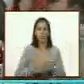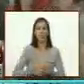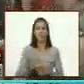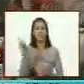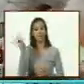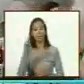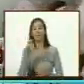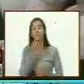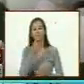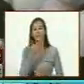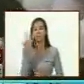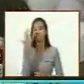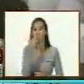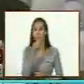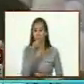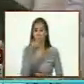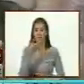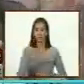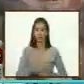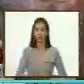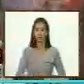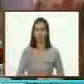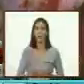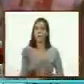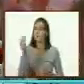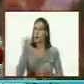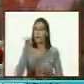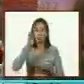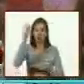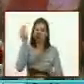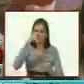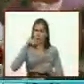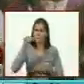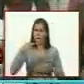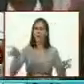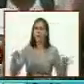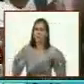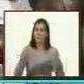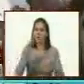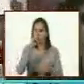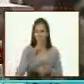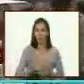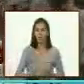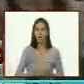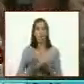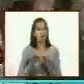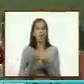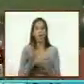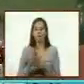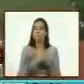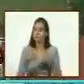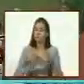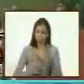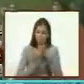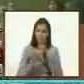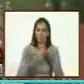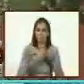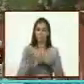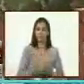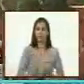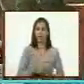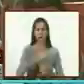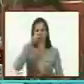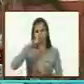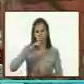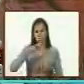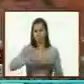linda y hermosa. Que siga cumpliendo más años y que siga adelante así, que se recupere. A pesar de sus cortas